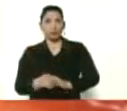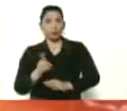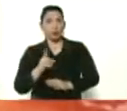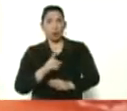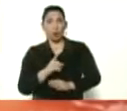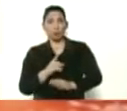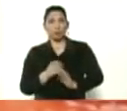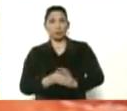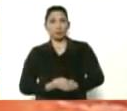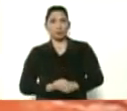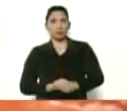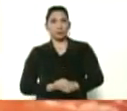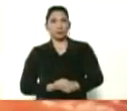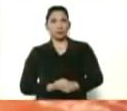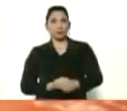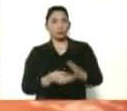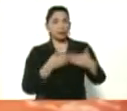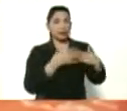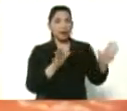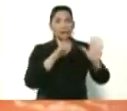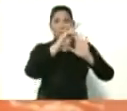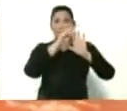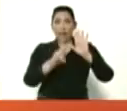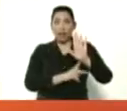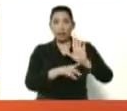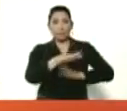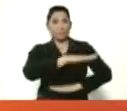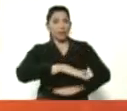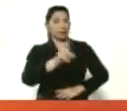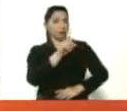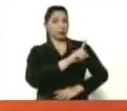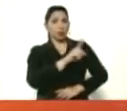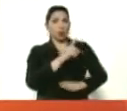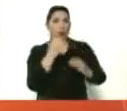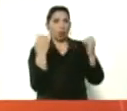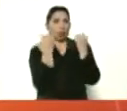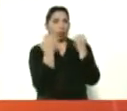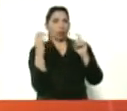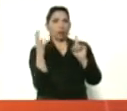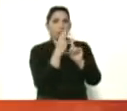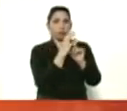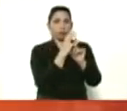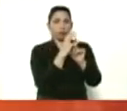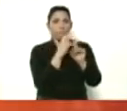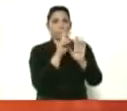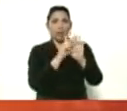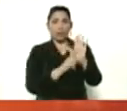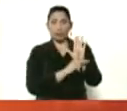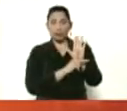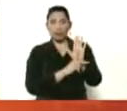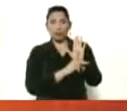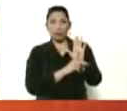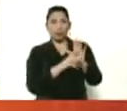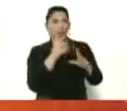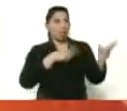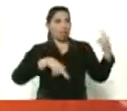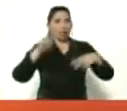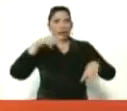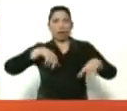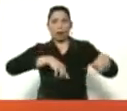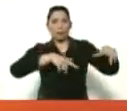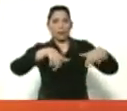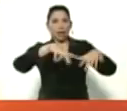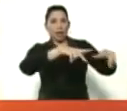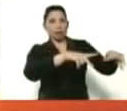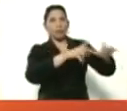parques ni plazas, es decir, que no se concentren niños en parques, sino que estén deambulando, caminando en los